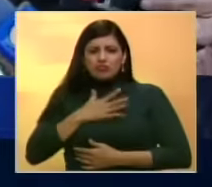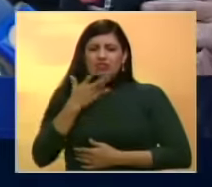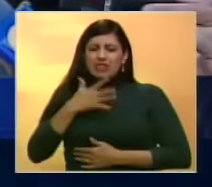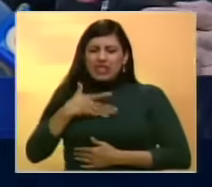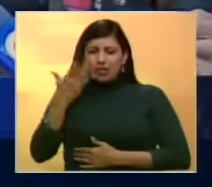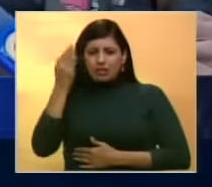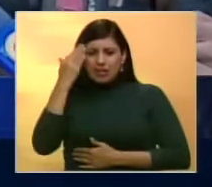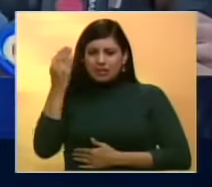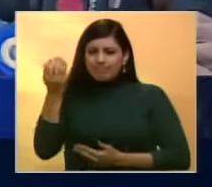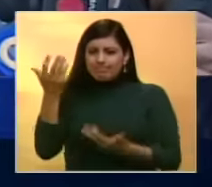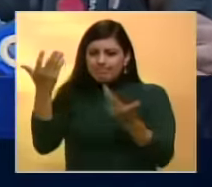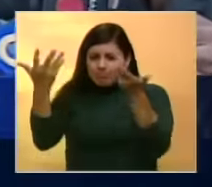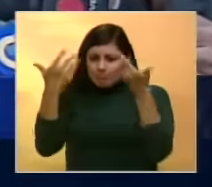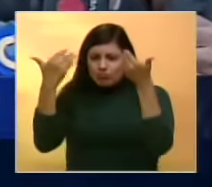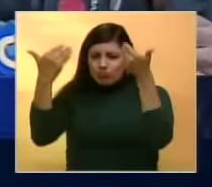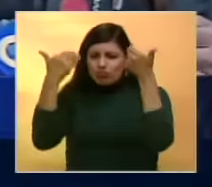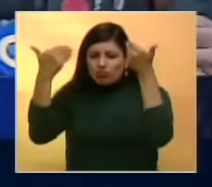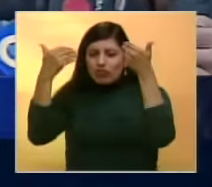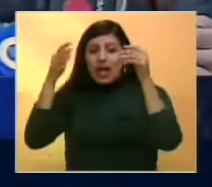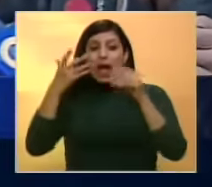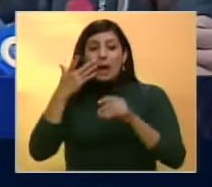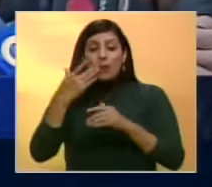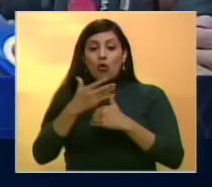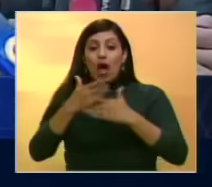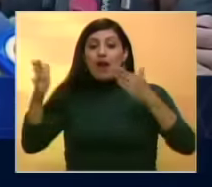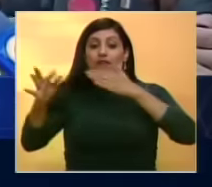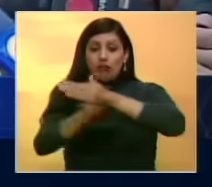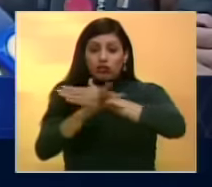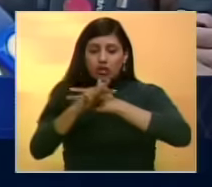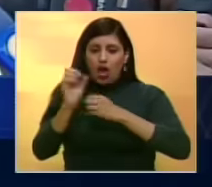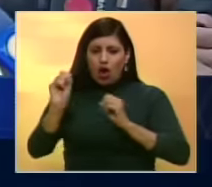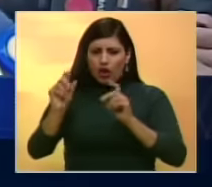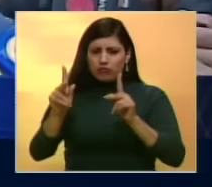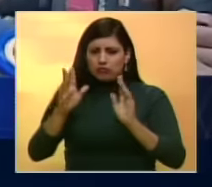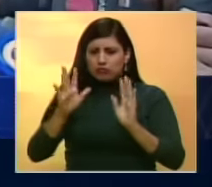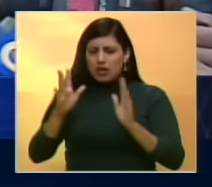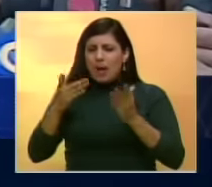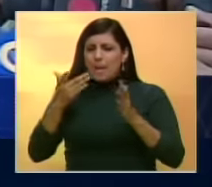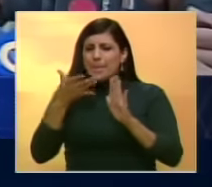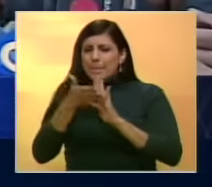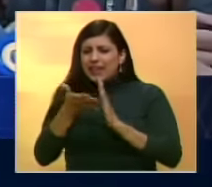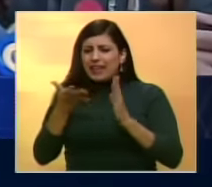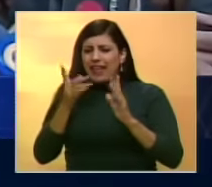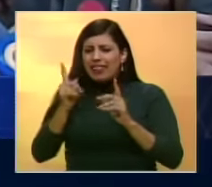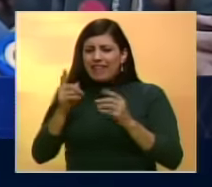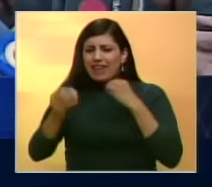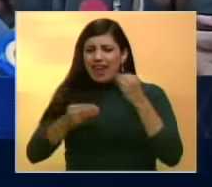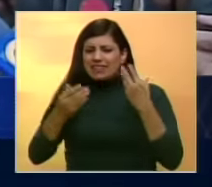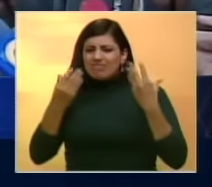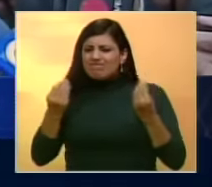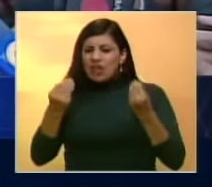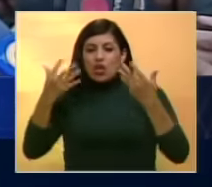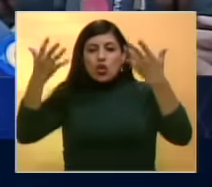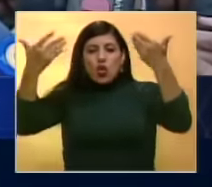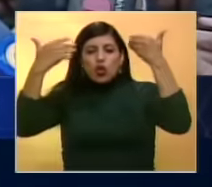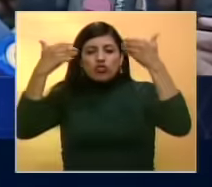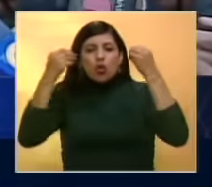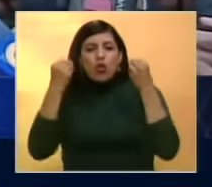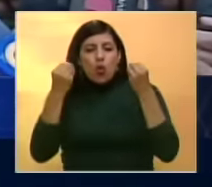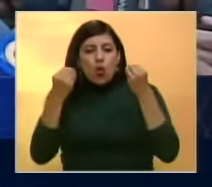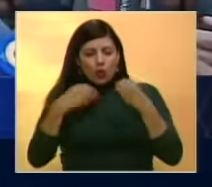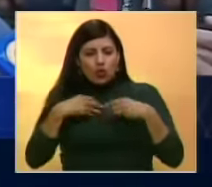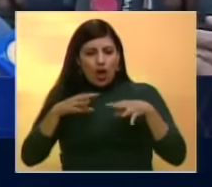recomendaciones da quien dice ábrase la frontera o sea qu qué hay que hacer Qué recomiendan qué creen que